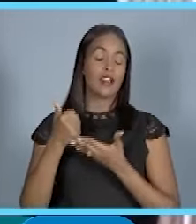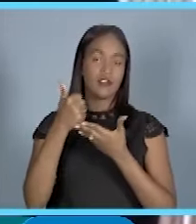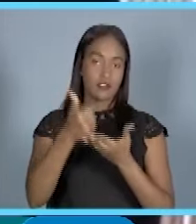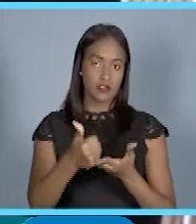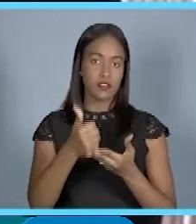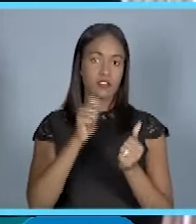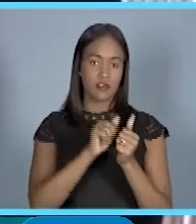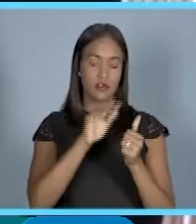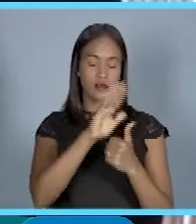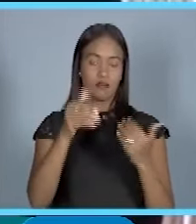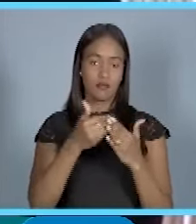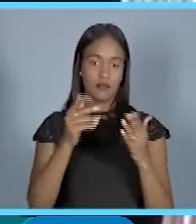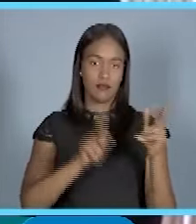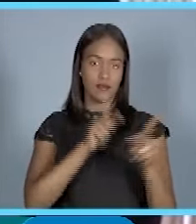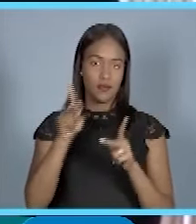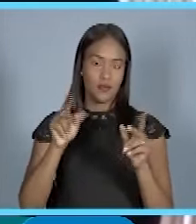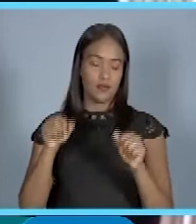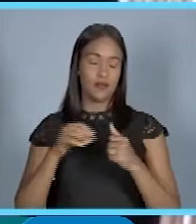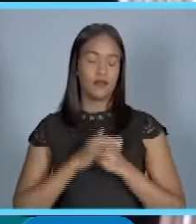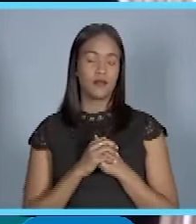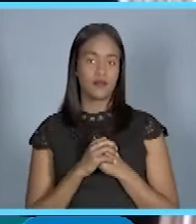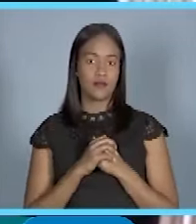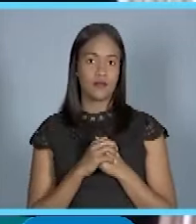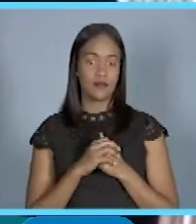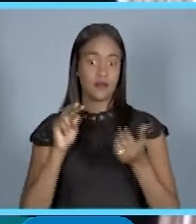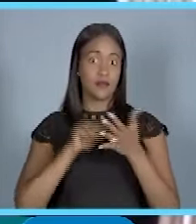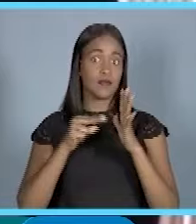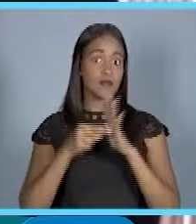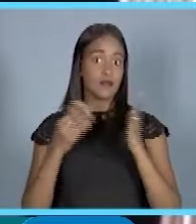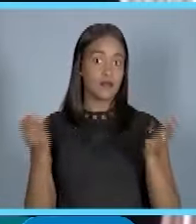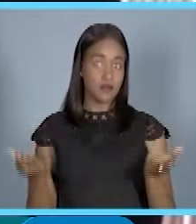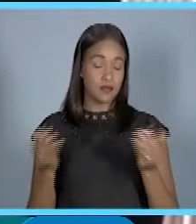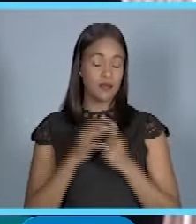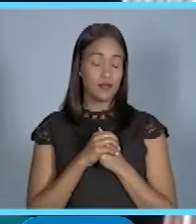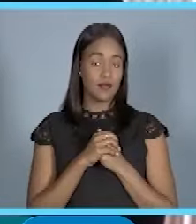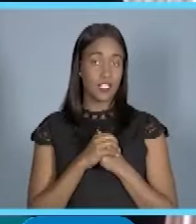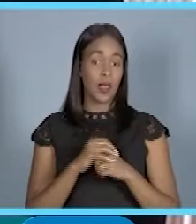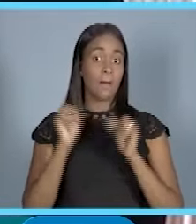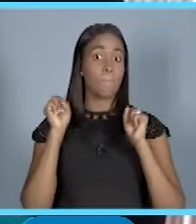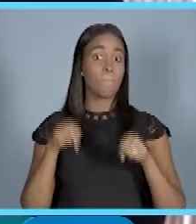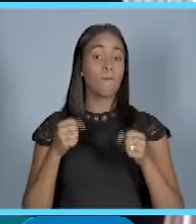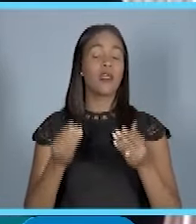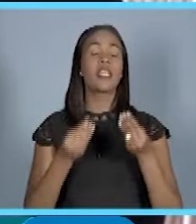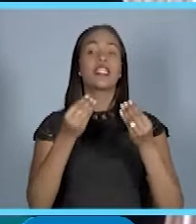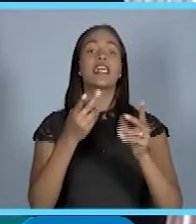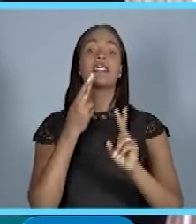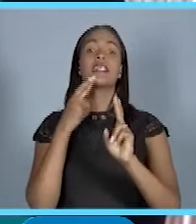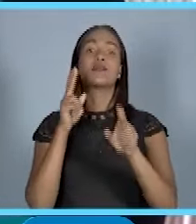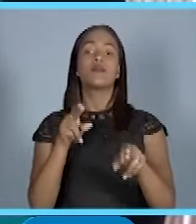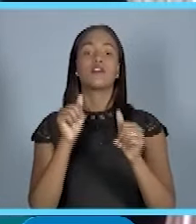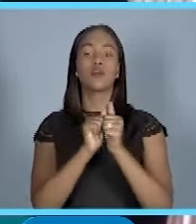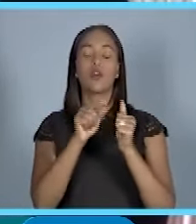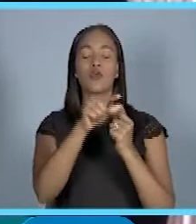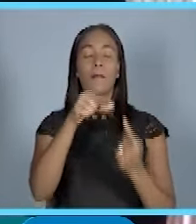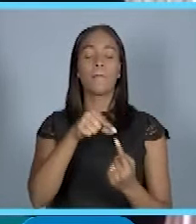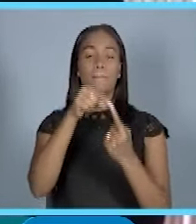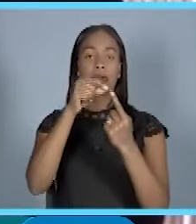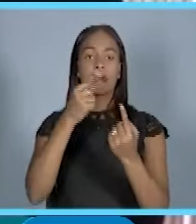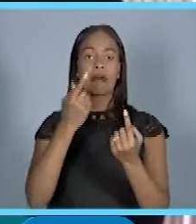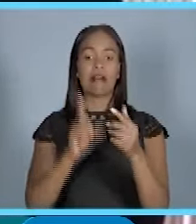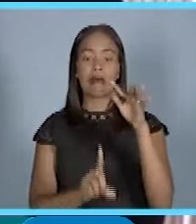beneficioso absolutamente para todos. De manera tal que se puedan dar respuestas a los principales